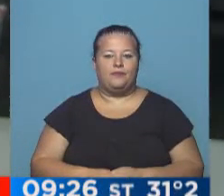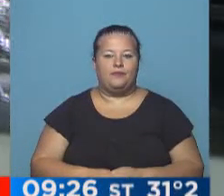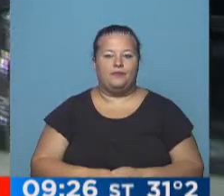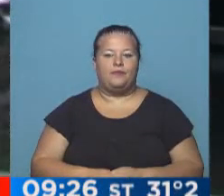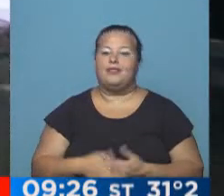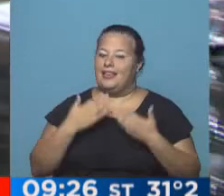gracias a lejos